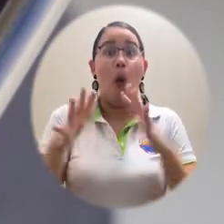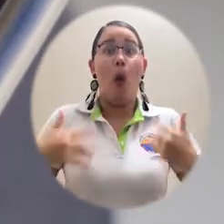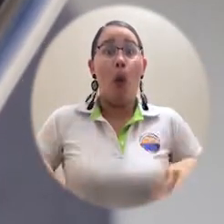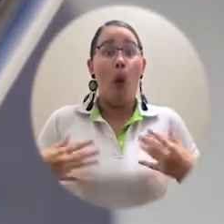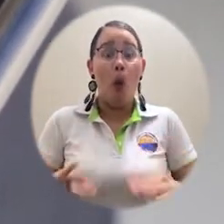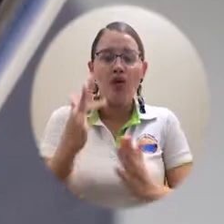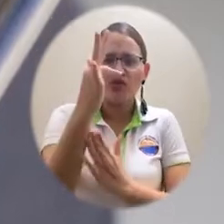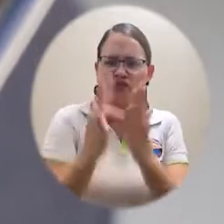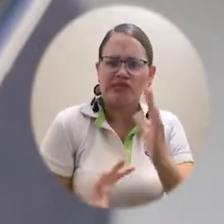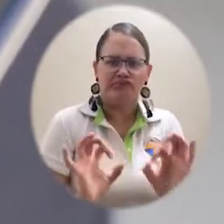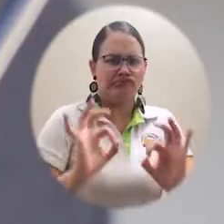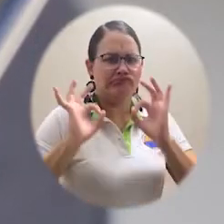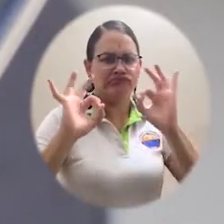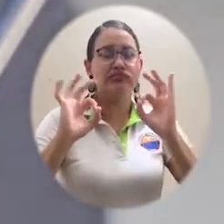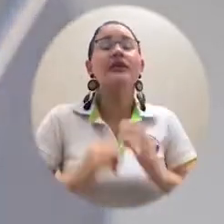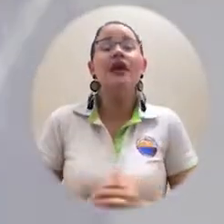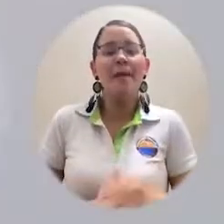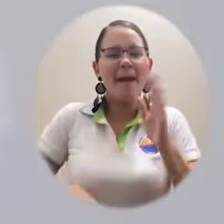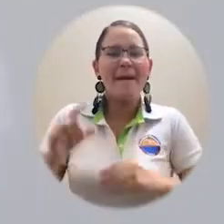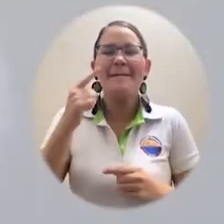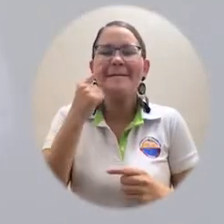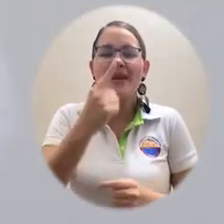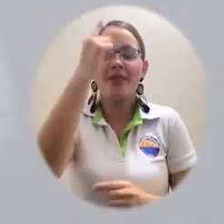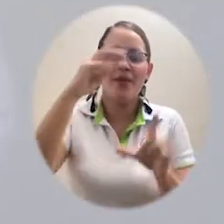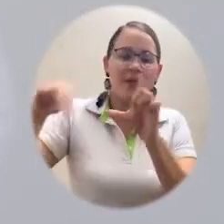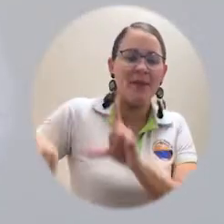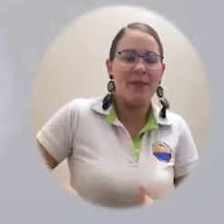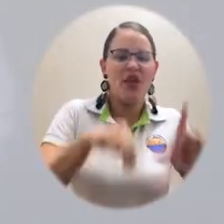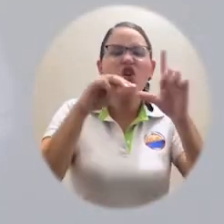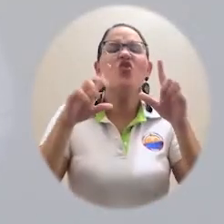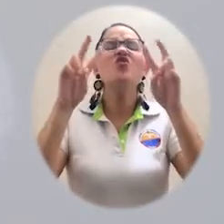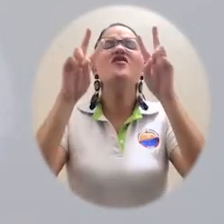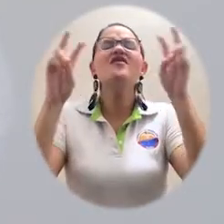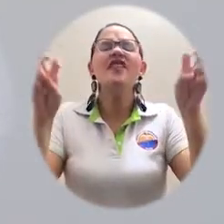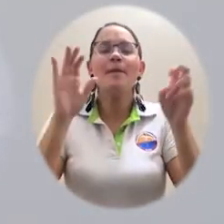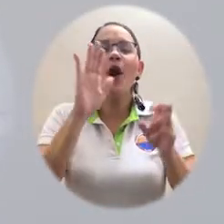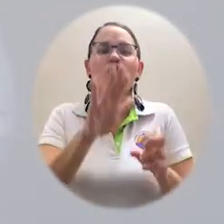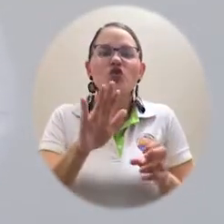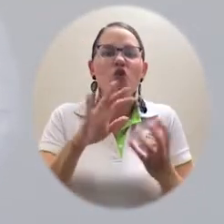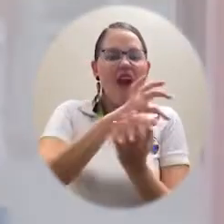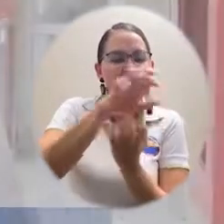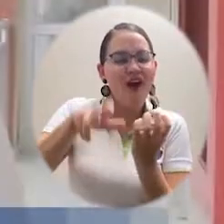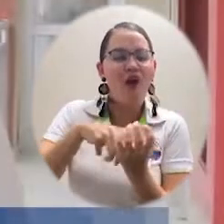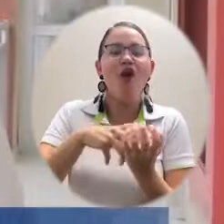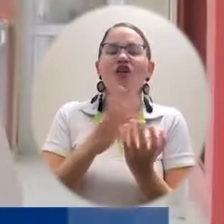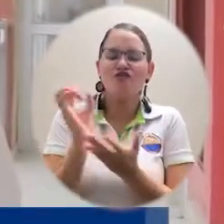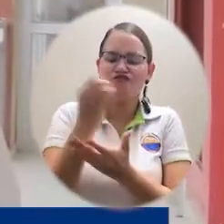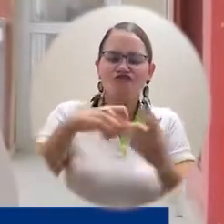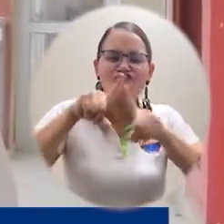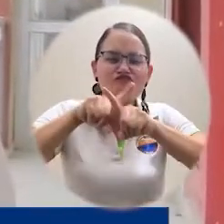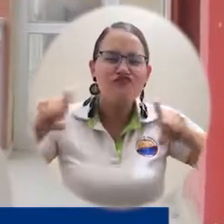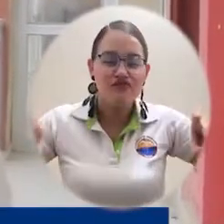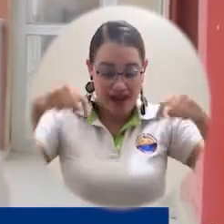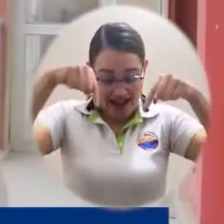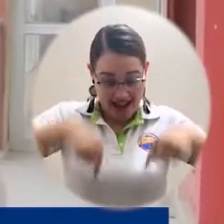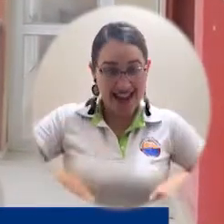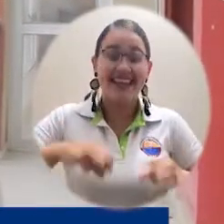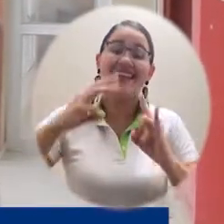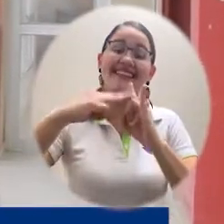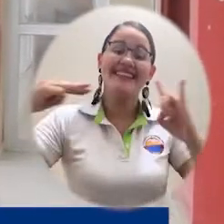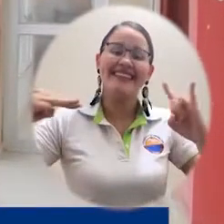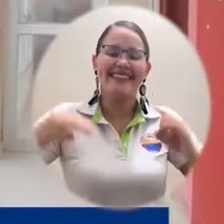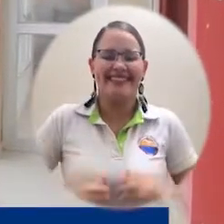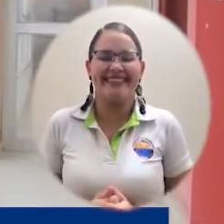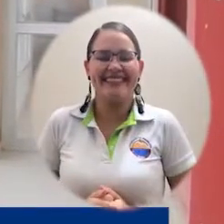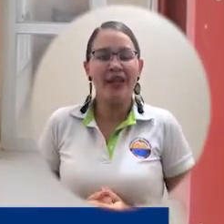meritoria, convirtiéndose en el primer magíster en Ecología y Biodiversidad del Alma Mater. Es importante para mí ser el